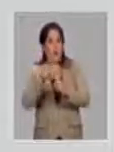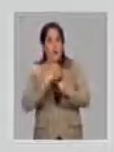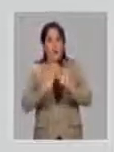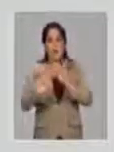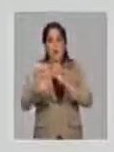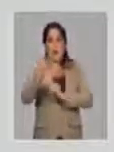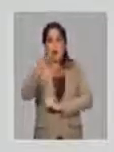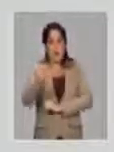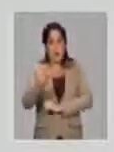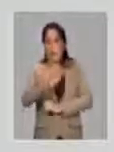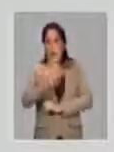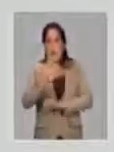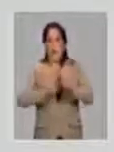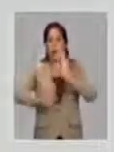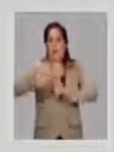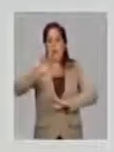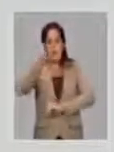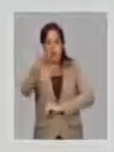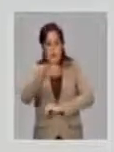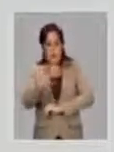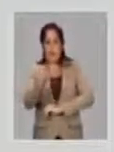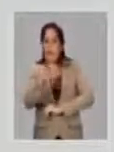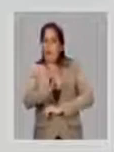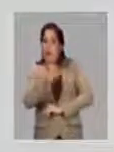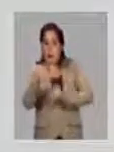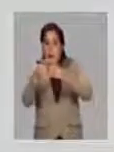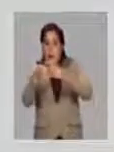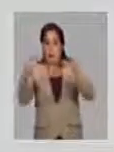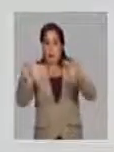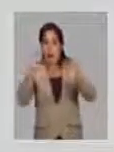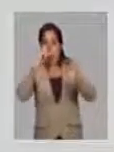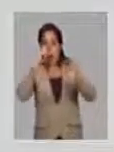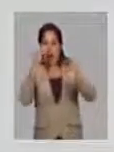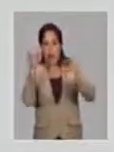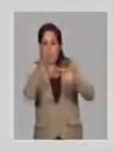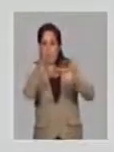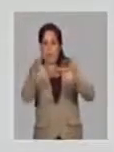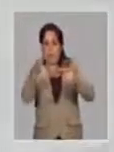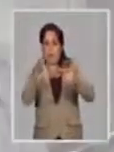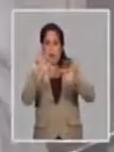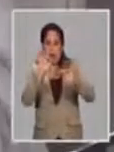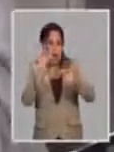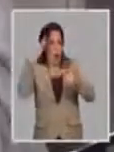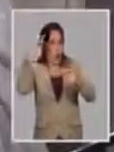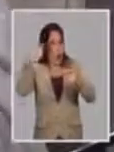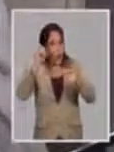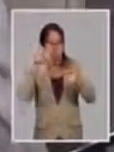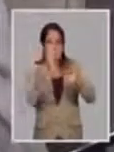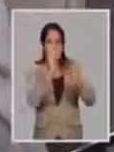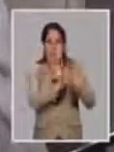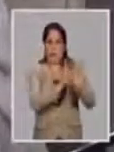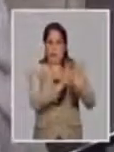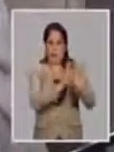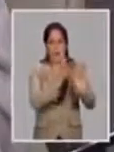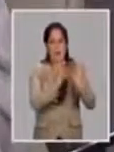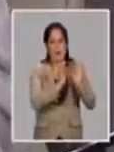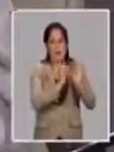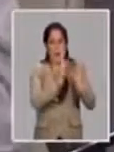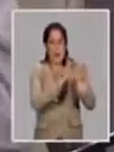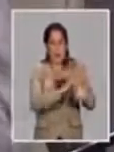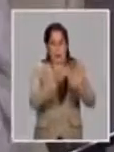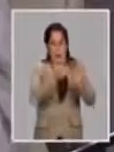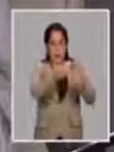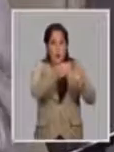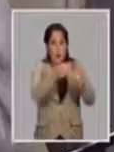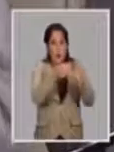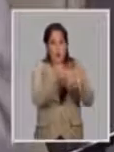ahora no solo es la seguridad, es la inmunogenicidad de la vacuna, y se amplía el grupo etario. O sea, lógicamente en un primer ensayo clínico de seguridad,